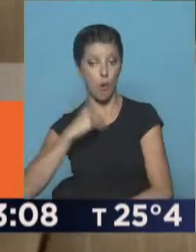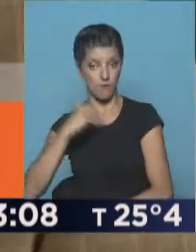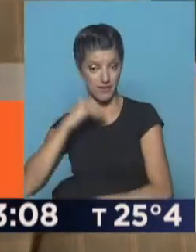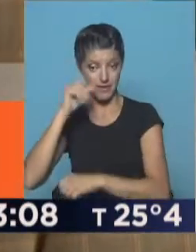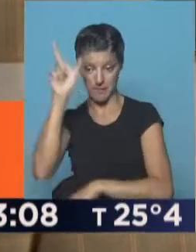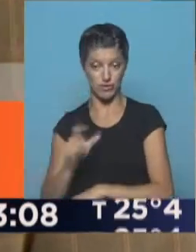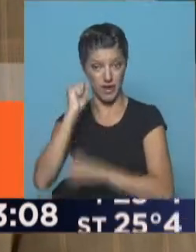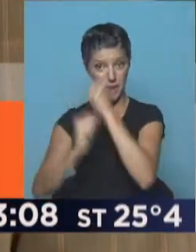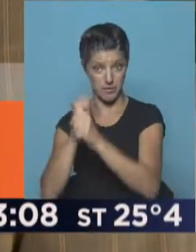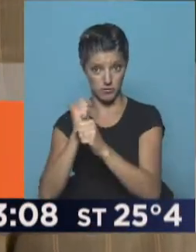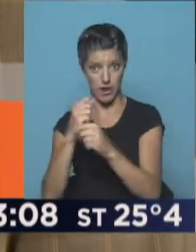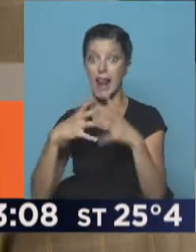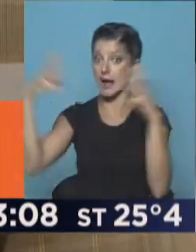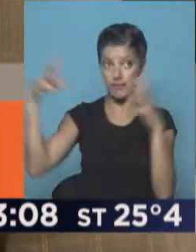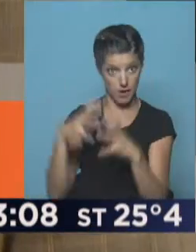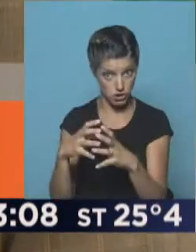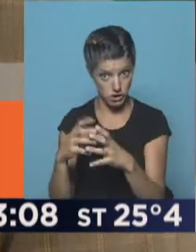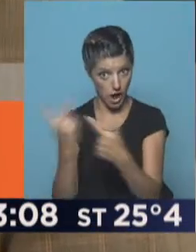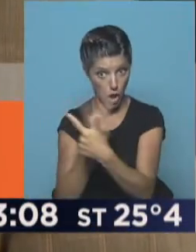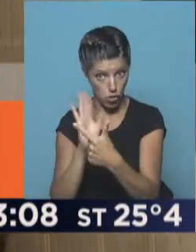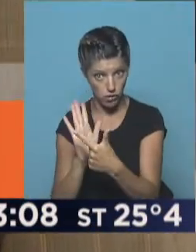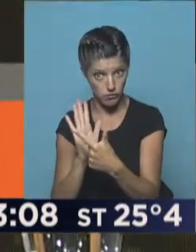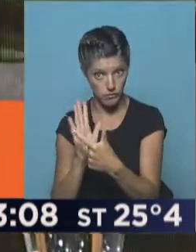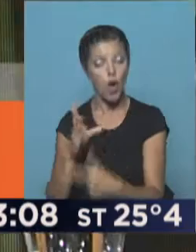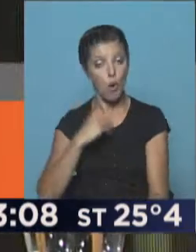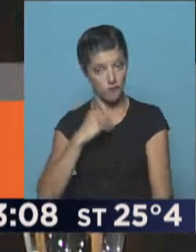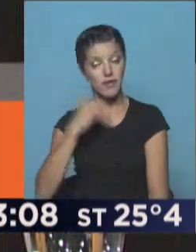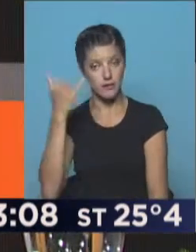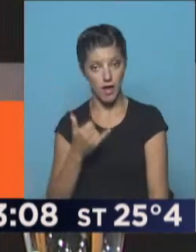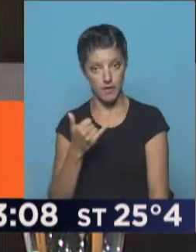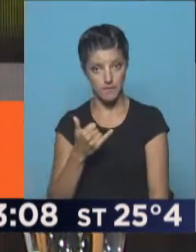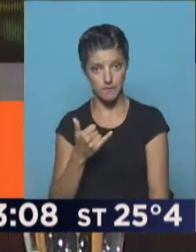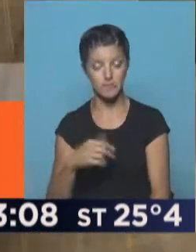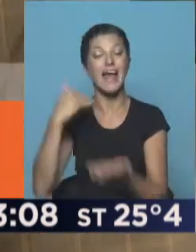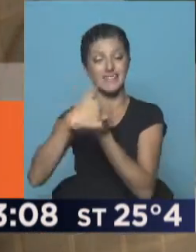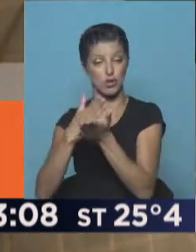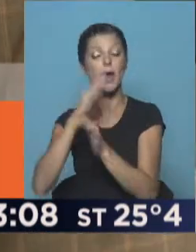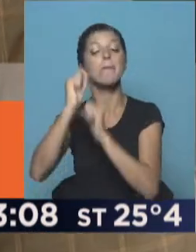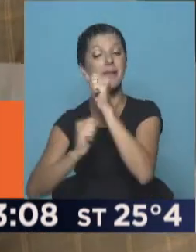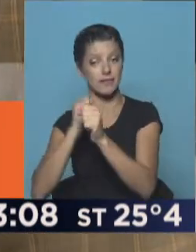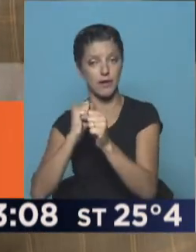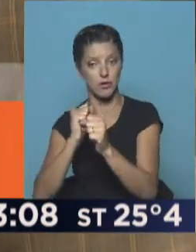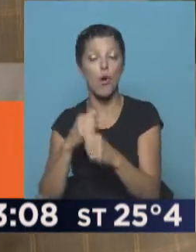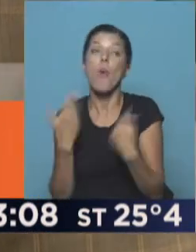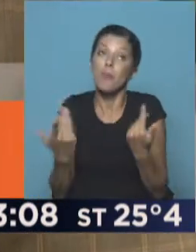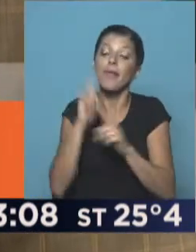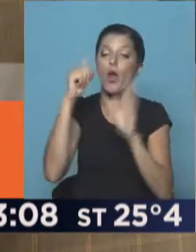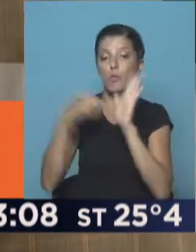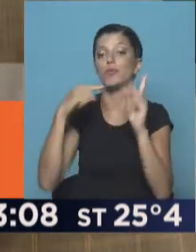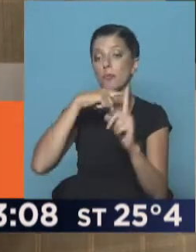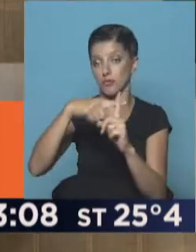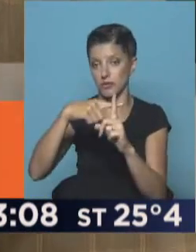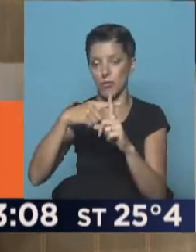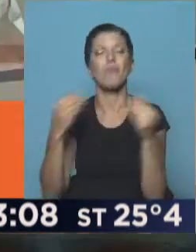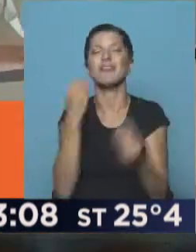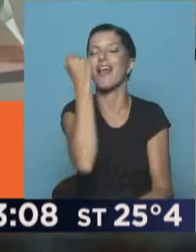grandes como en empresas pequeñas. Hay un salto muy importante de la confianza de los empresarios. Eso puede tener elementos positivos, porque la economía tiene